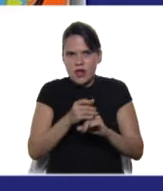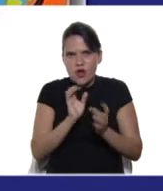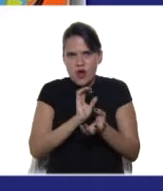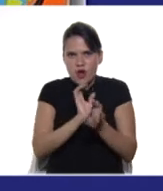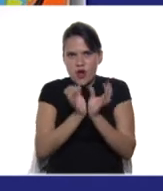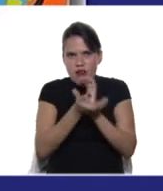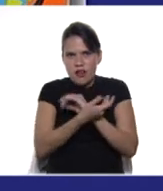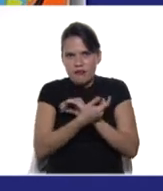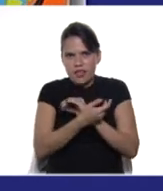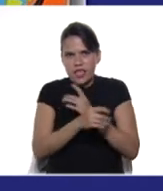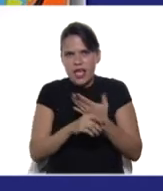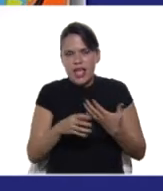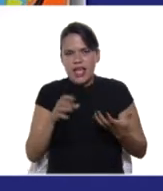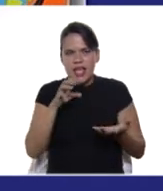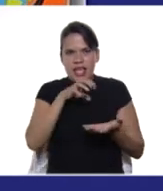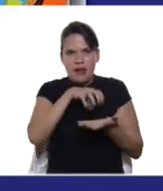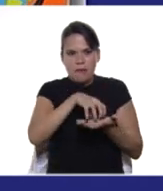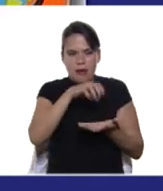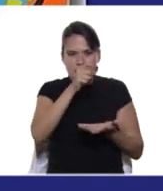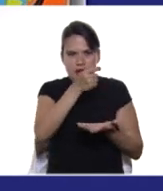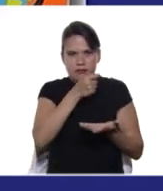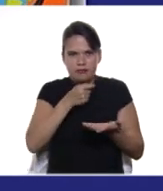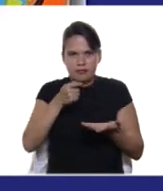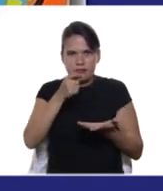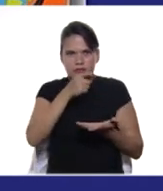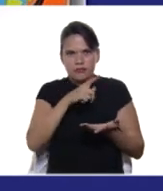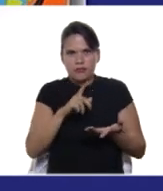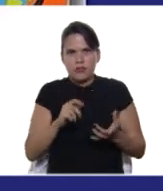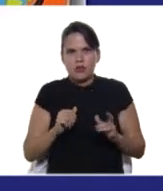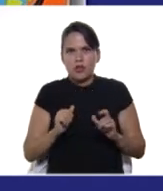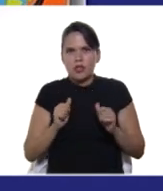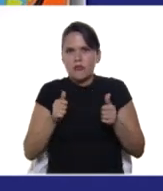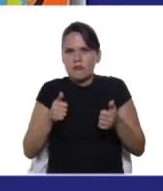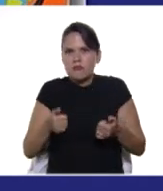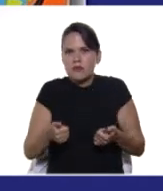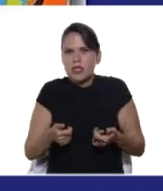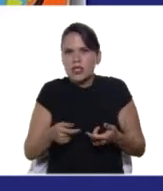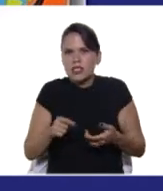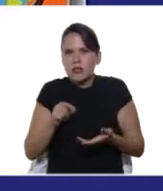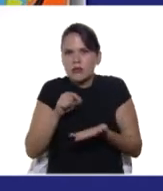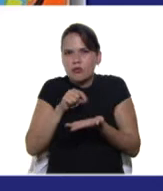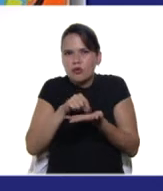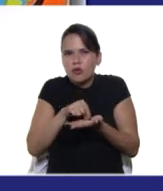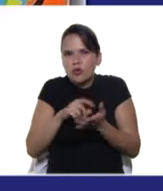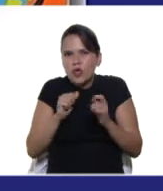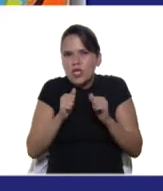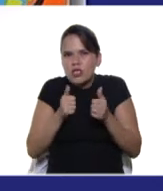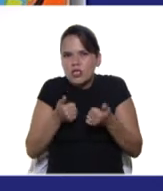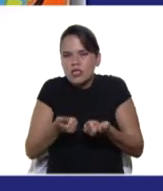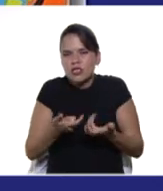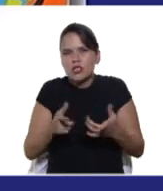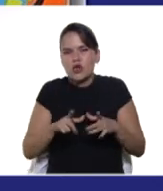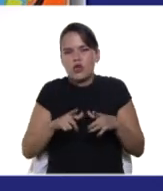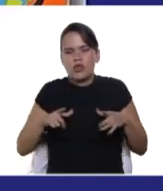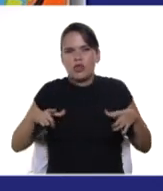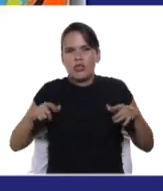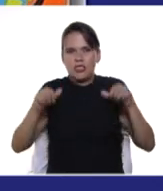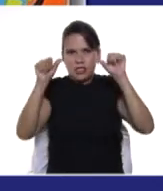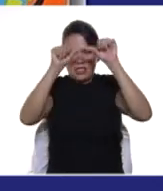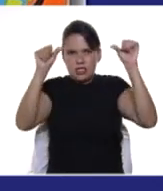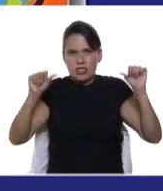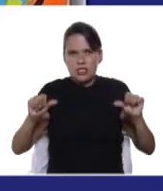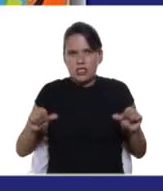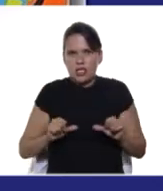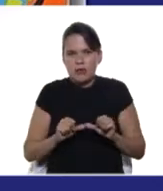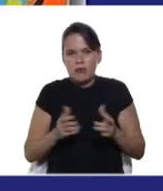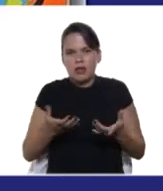geográficas en el mapa mundi. Fíjense que el origen de coordenadas está ubicado en un punto específico del